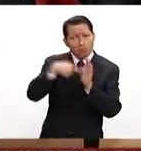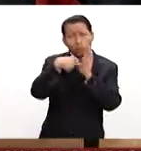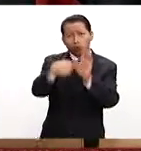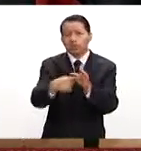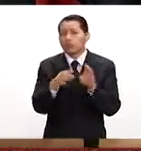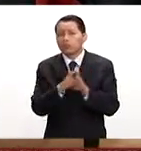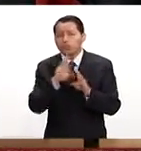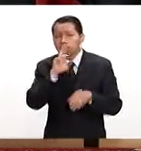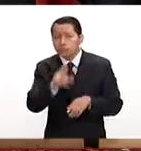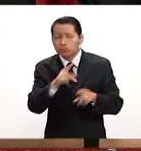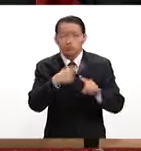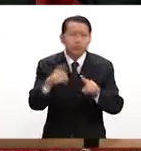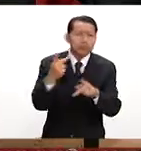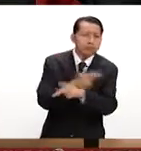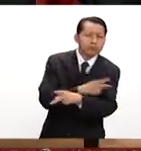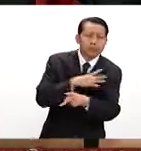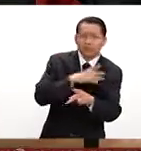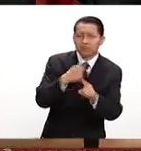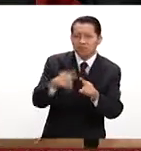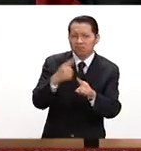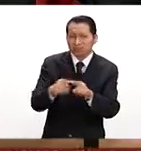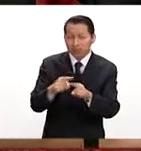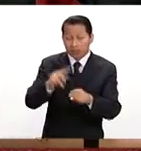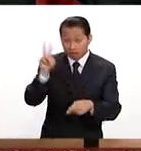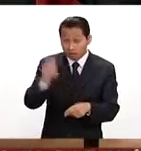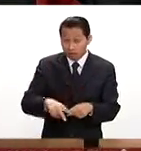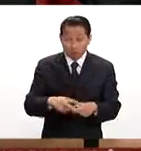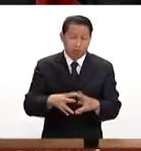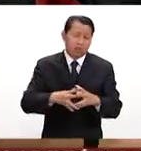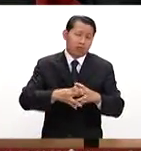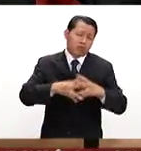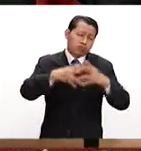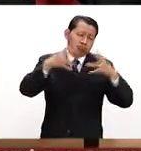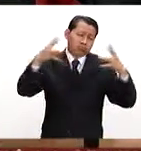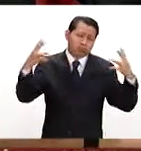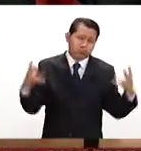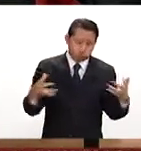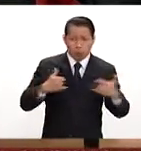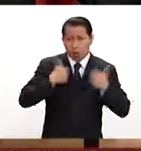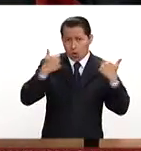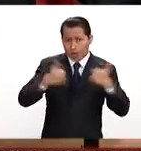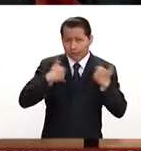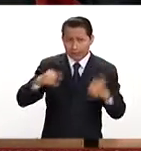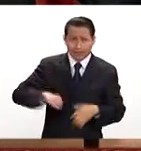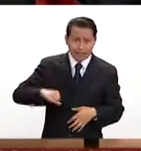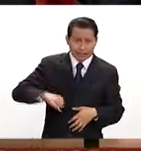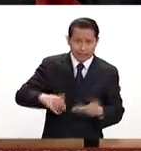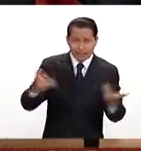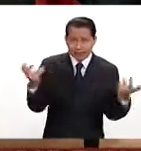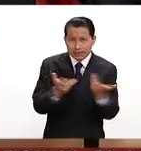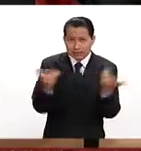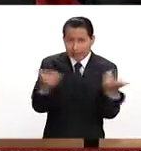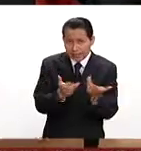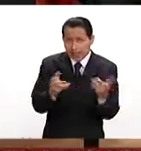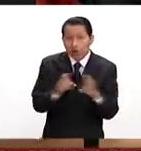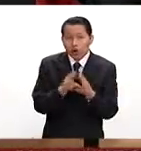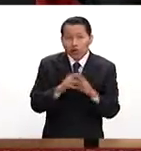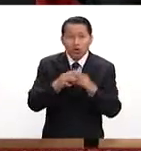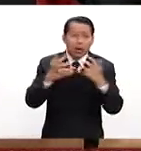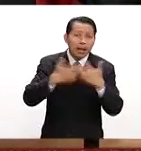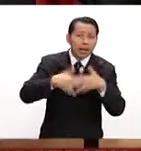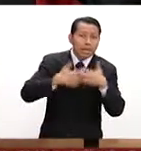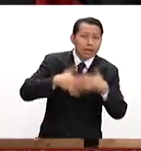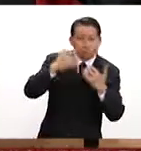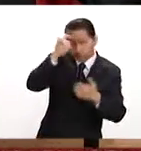sobre emprendedurismo, y la verdad es que hay cantidad de jóvenes interesados en crear estas